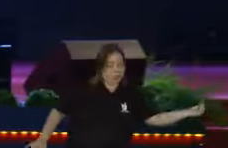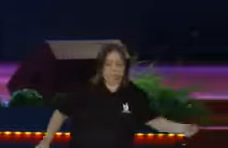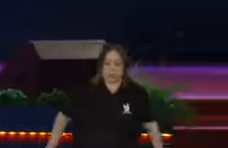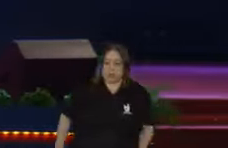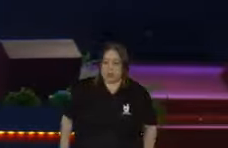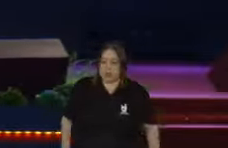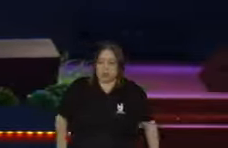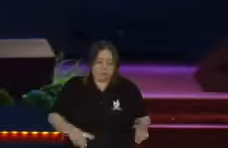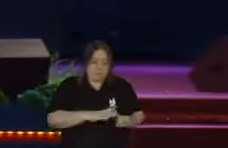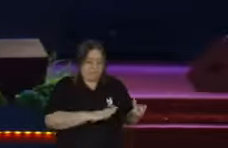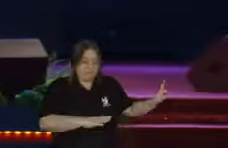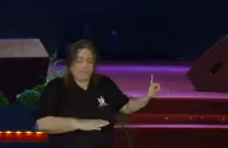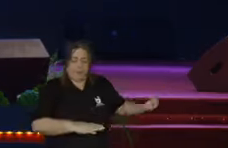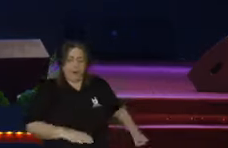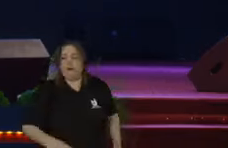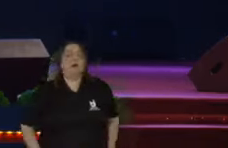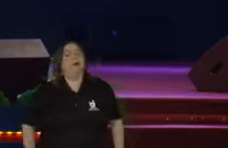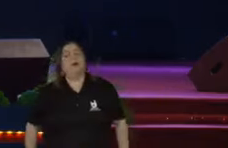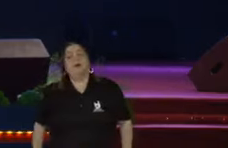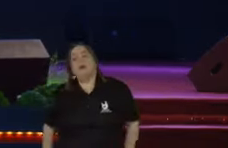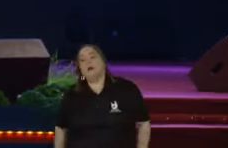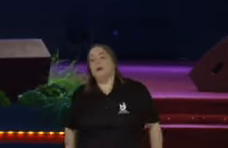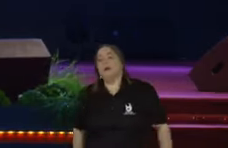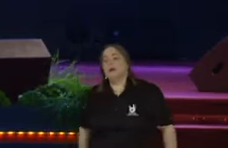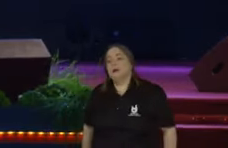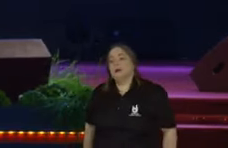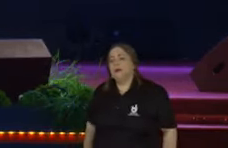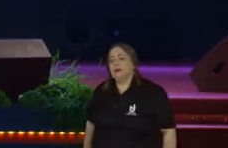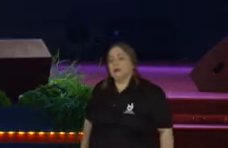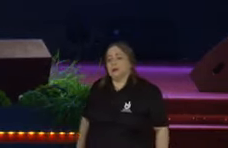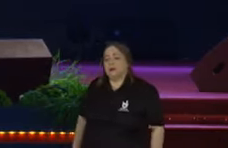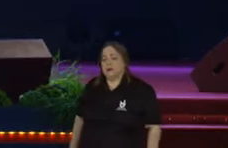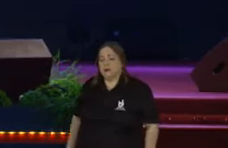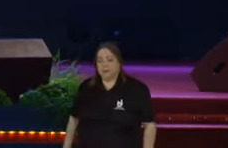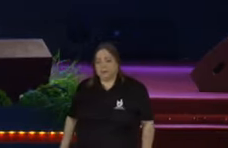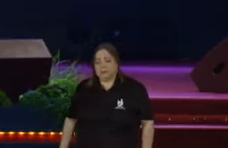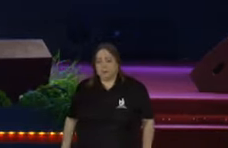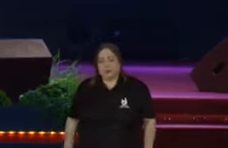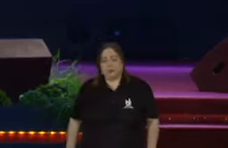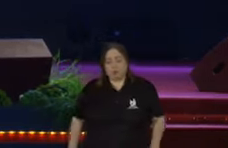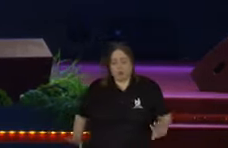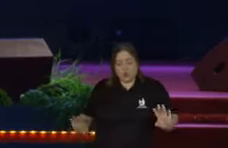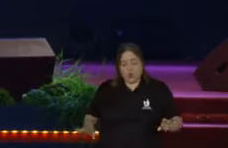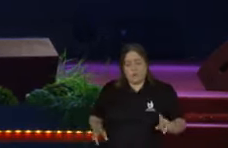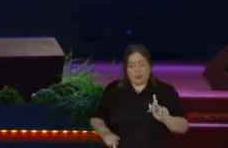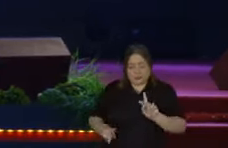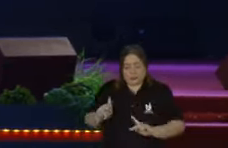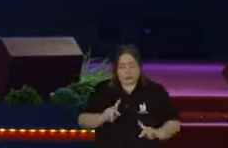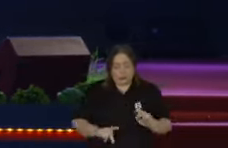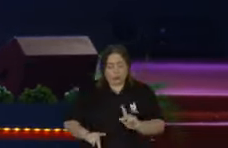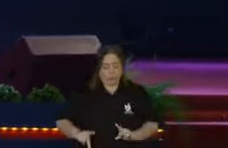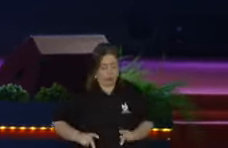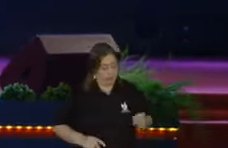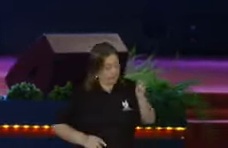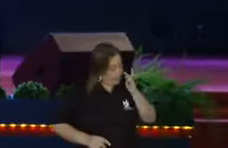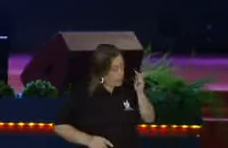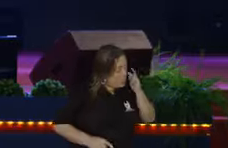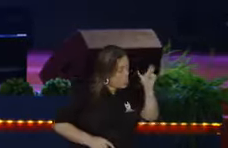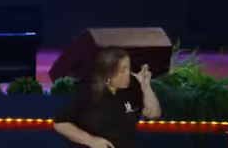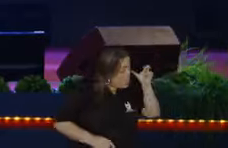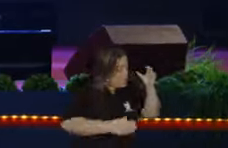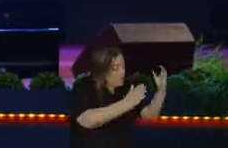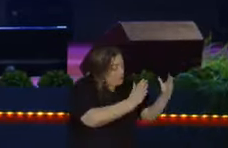un sacerdote, o sea que conocía muy bien las escrituras. Se encontraron con una persona endemoniada y dijeron, bueno,